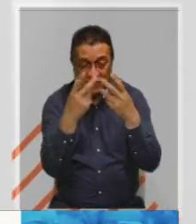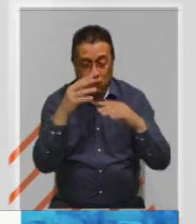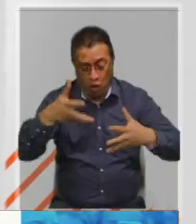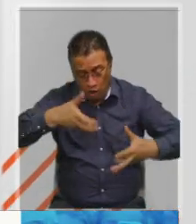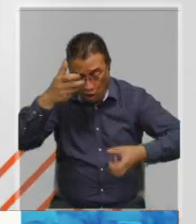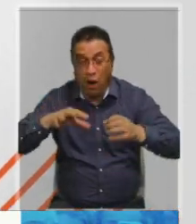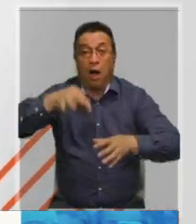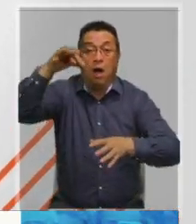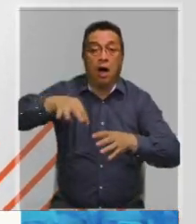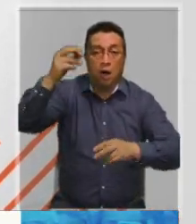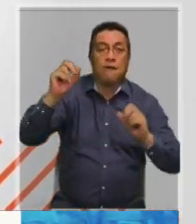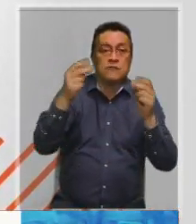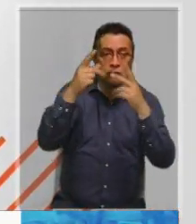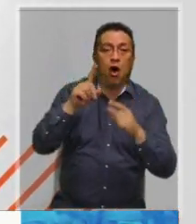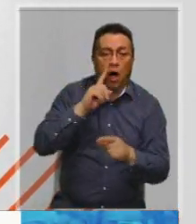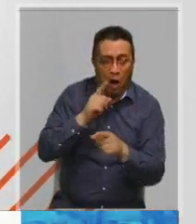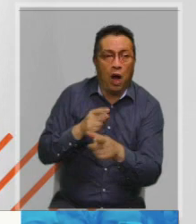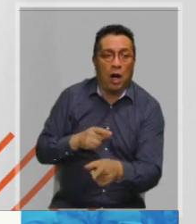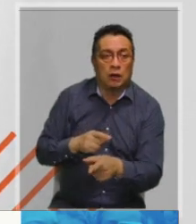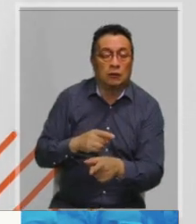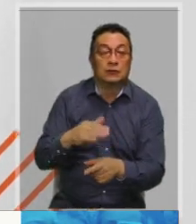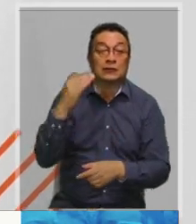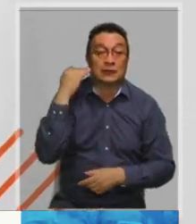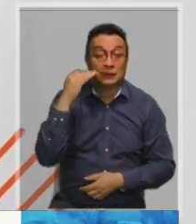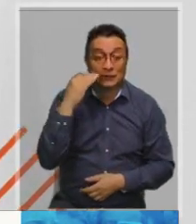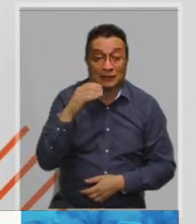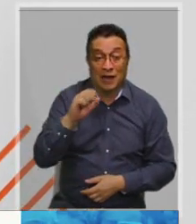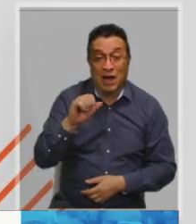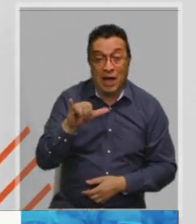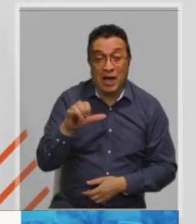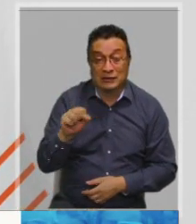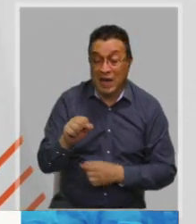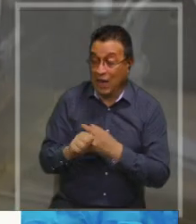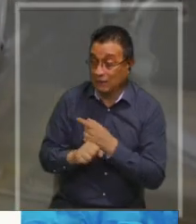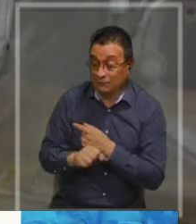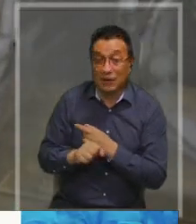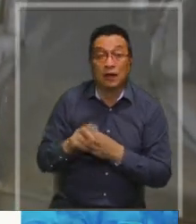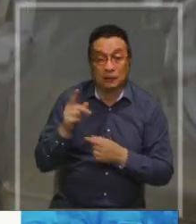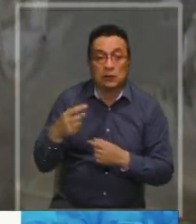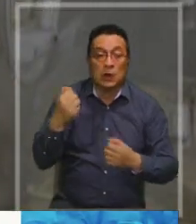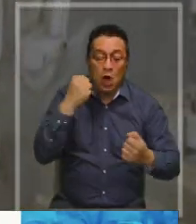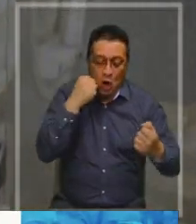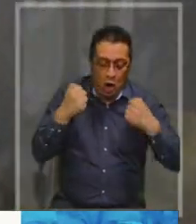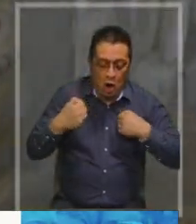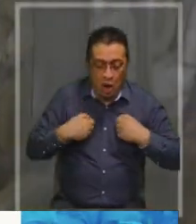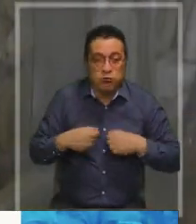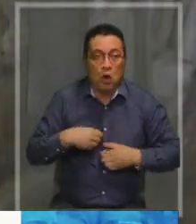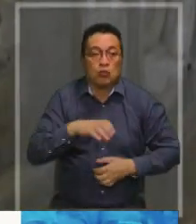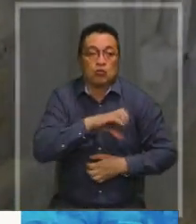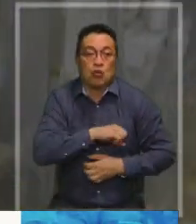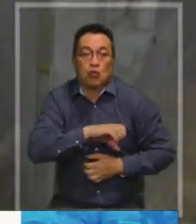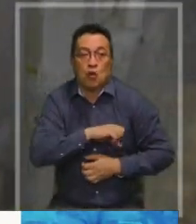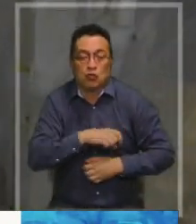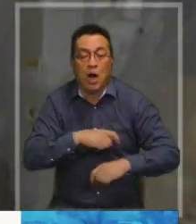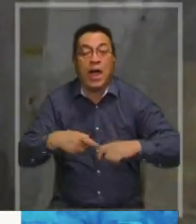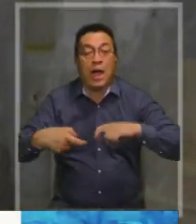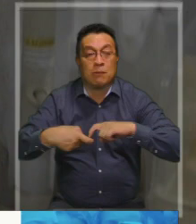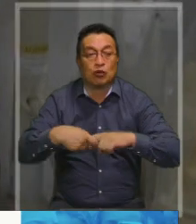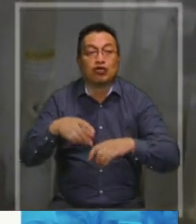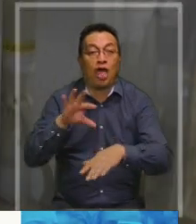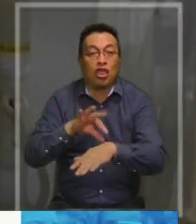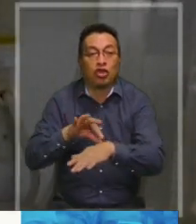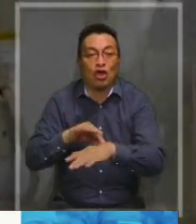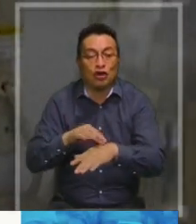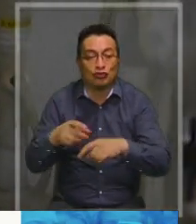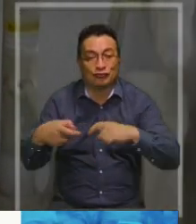escombros. Mientras, la pequeña Aya sigue recuperándose de los golpes y siendo amamantada por la esposa del doctor que la